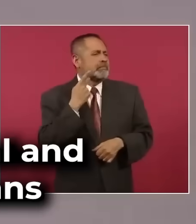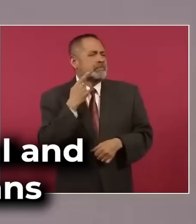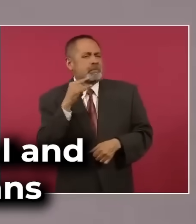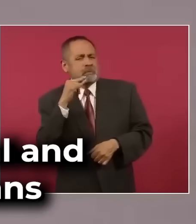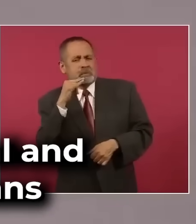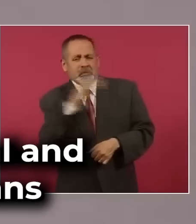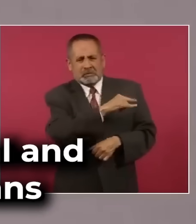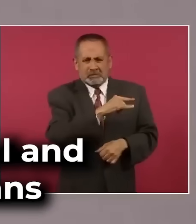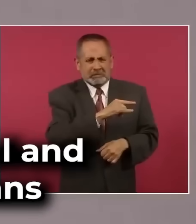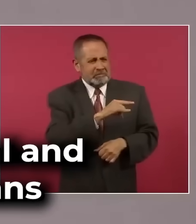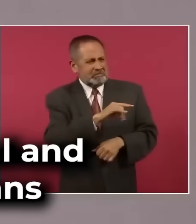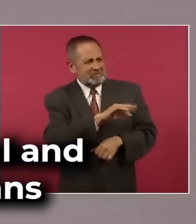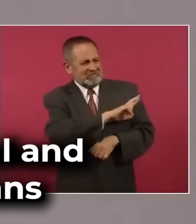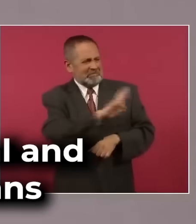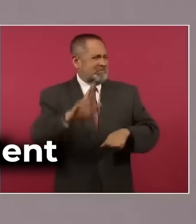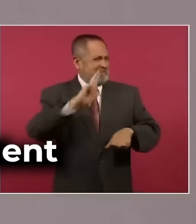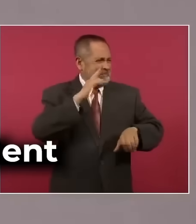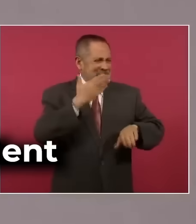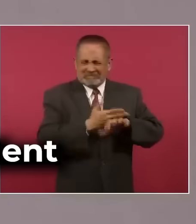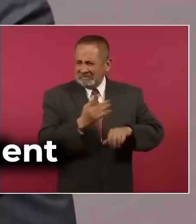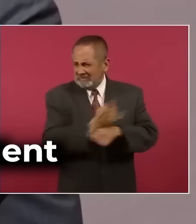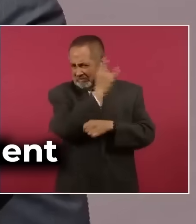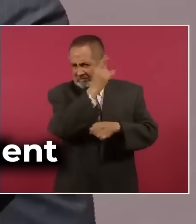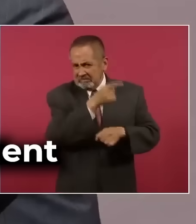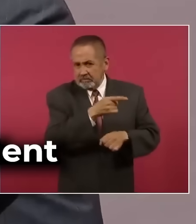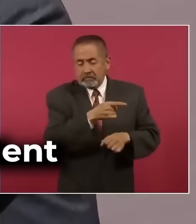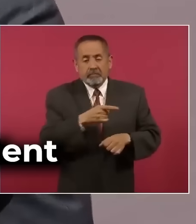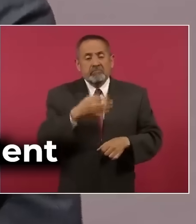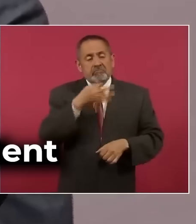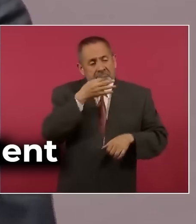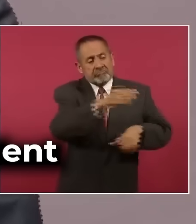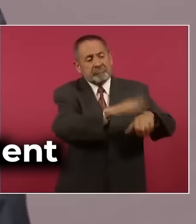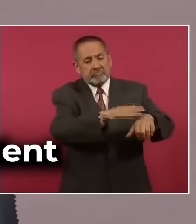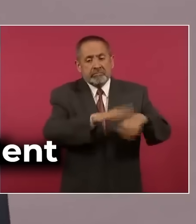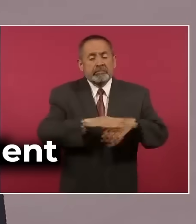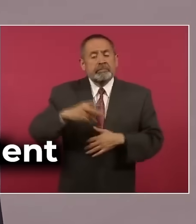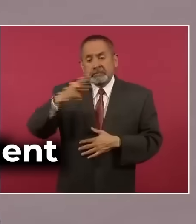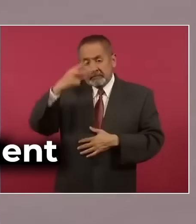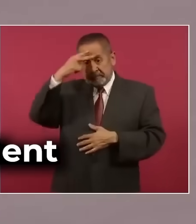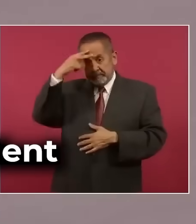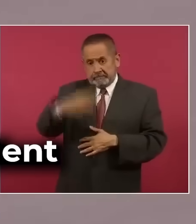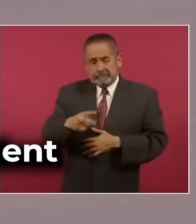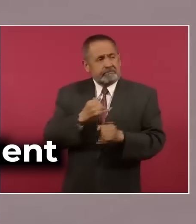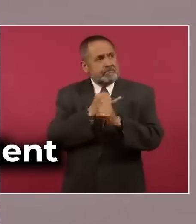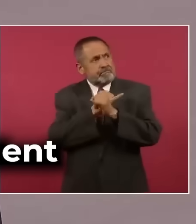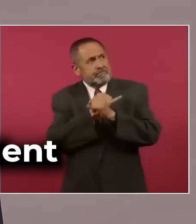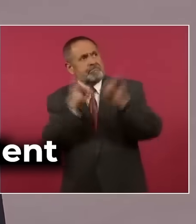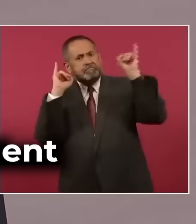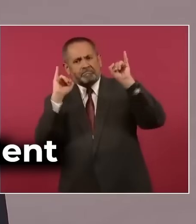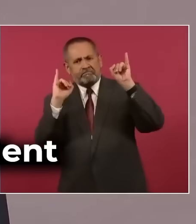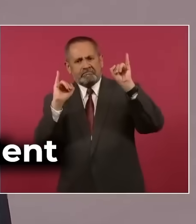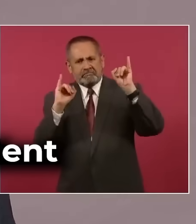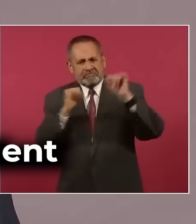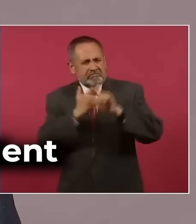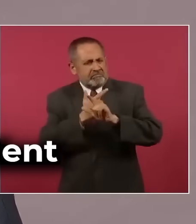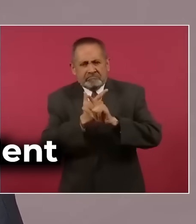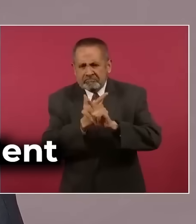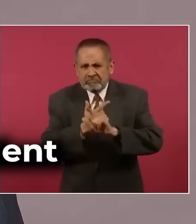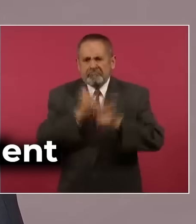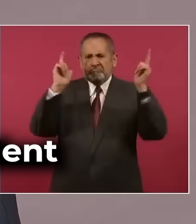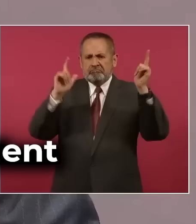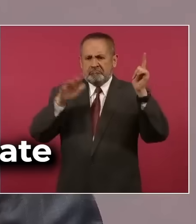e irresponsables que México es un país independiente y